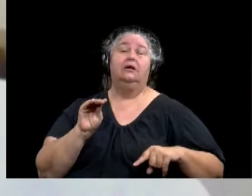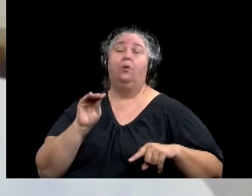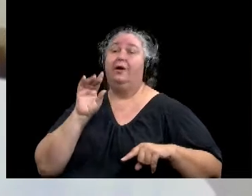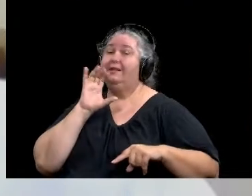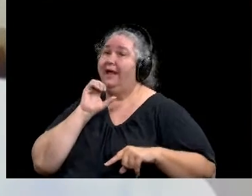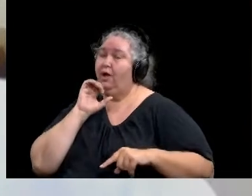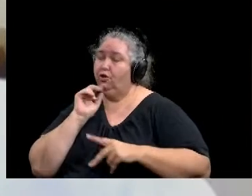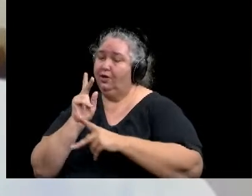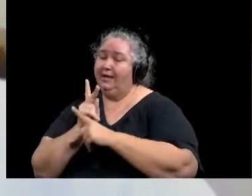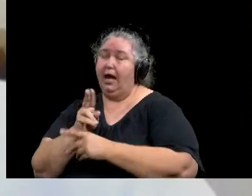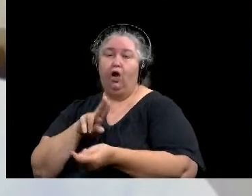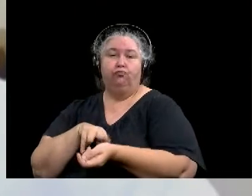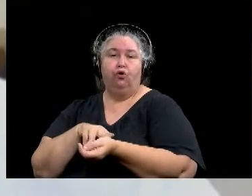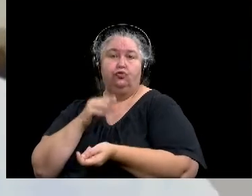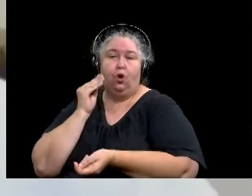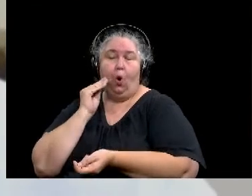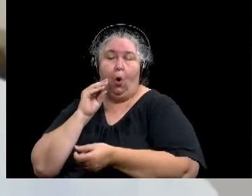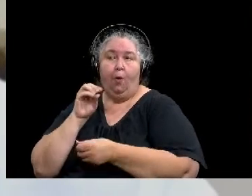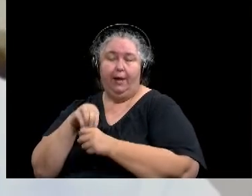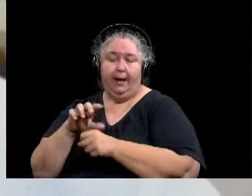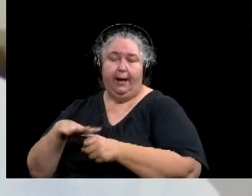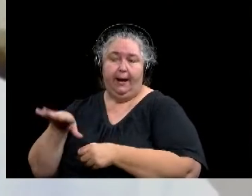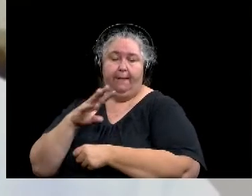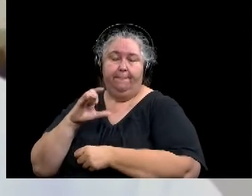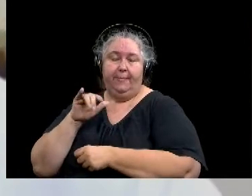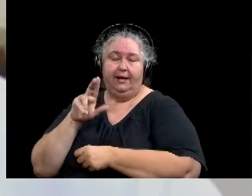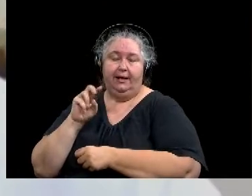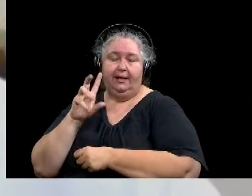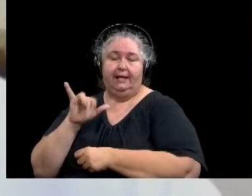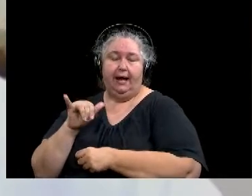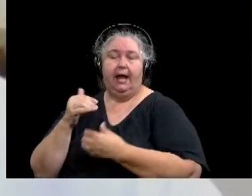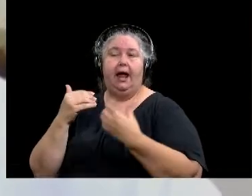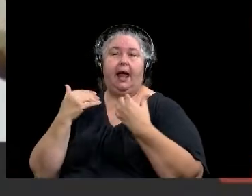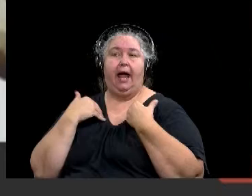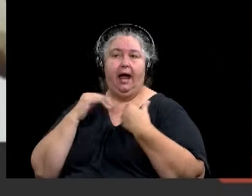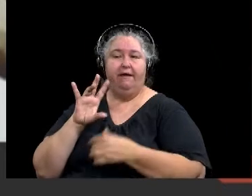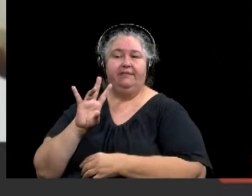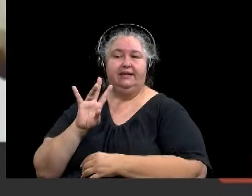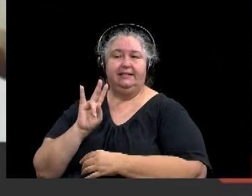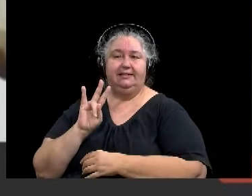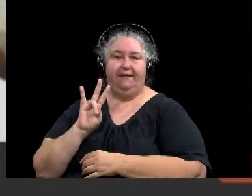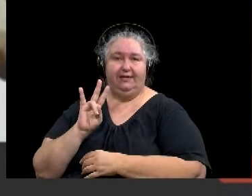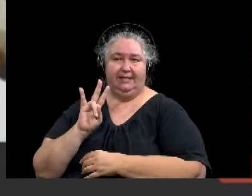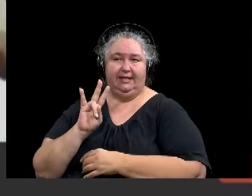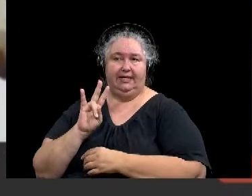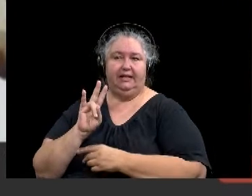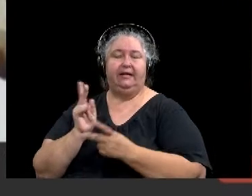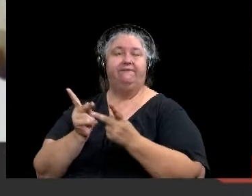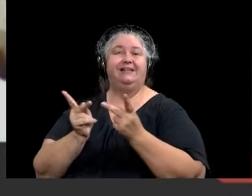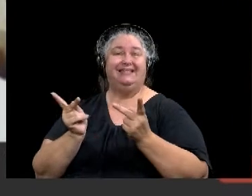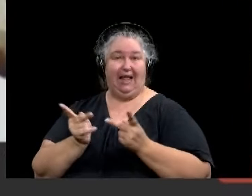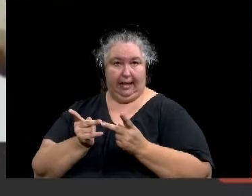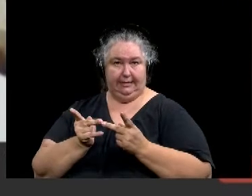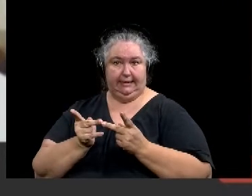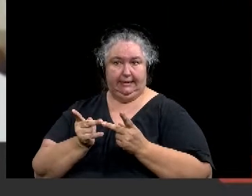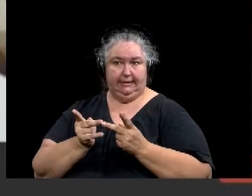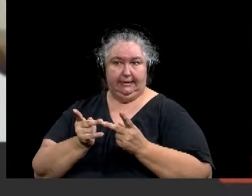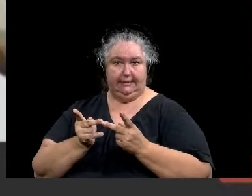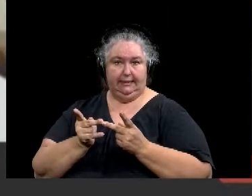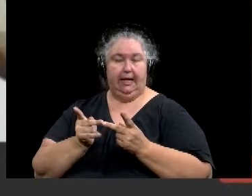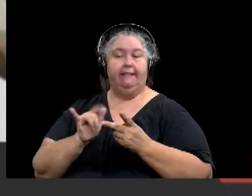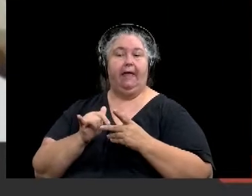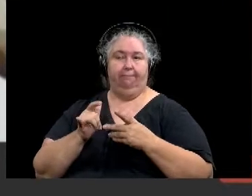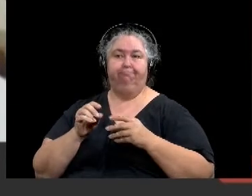% en nuestros auxilios esta son 17 abr o tos en